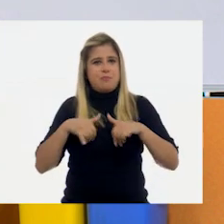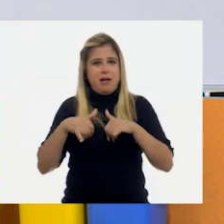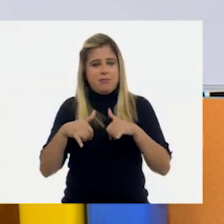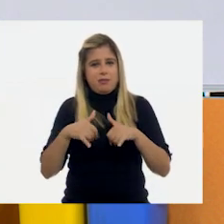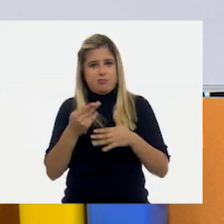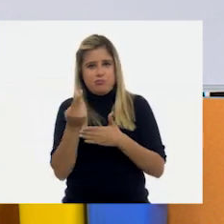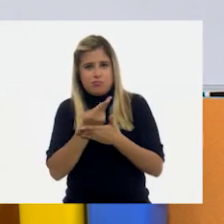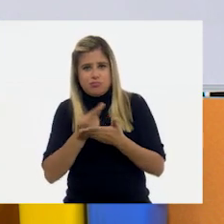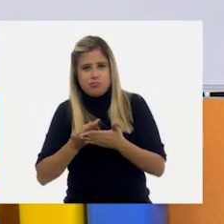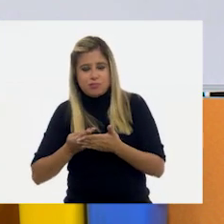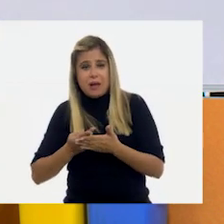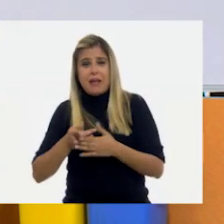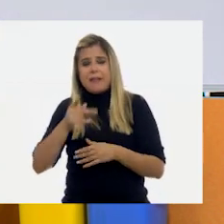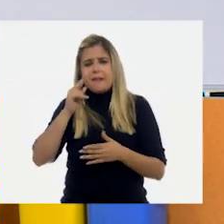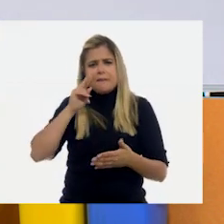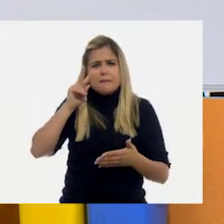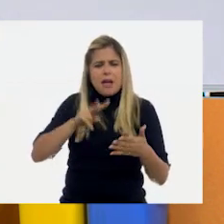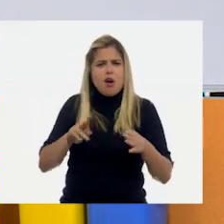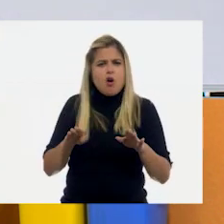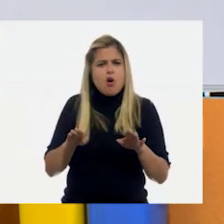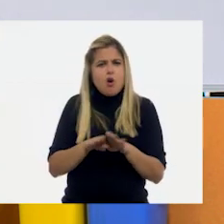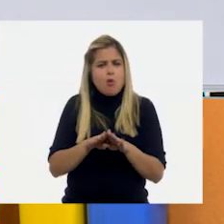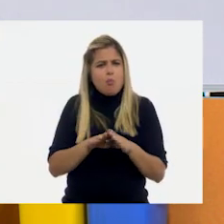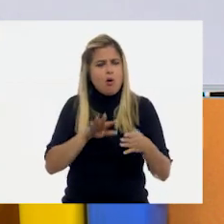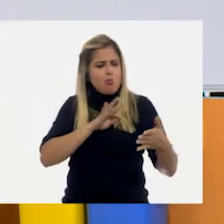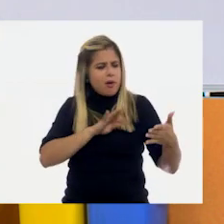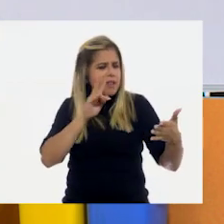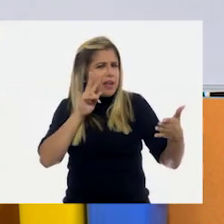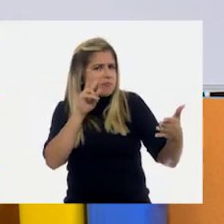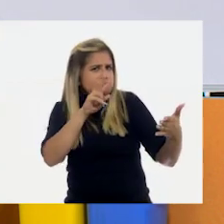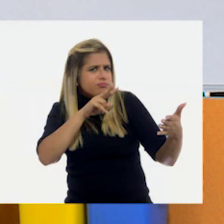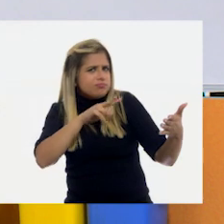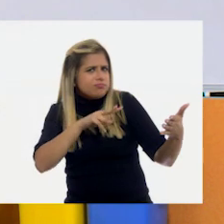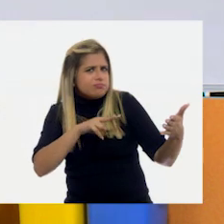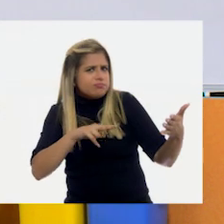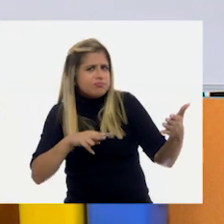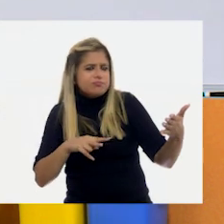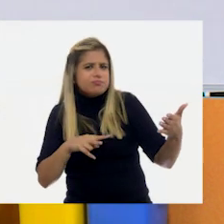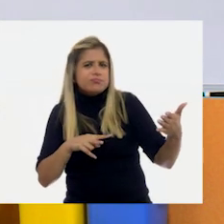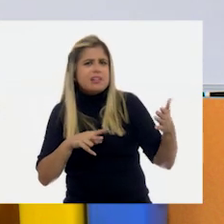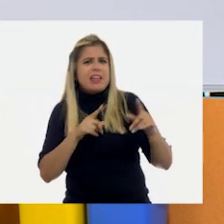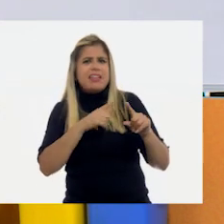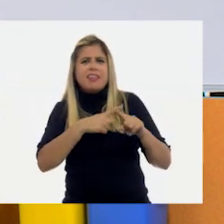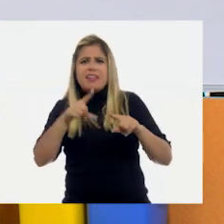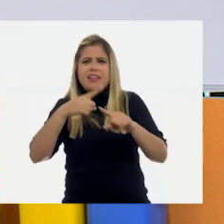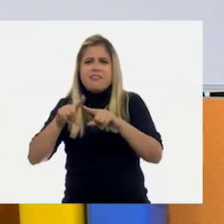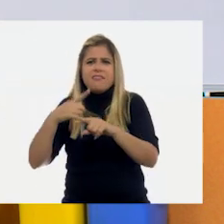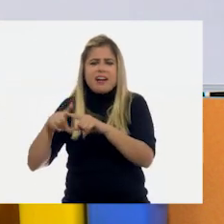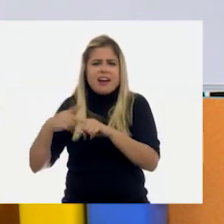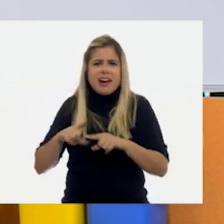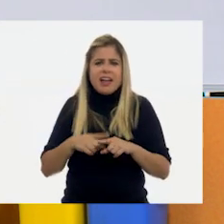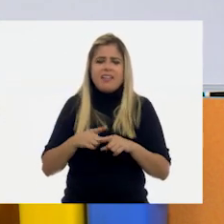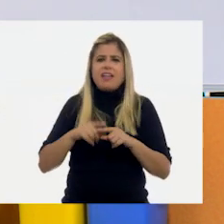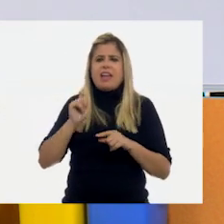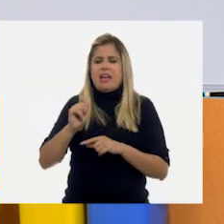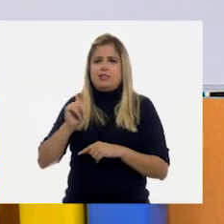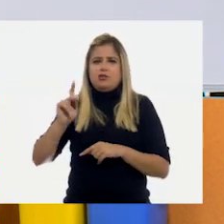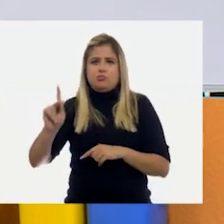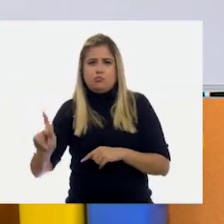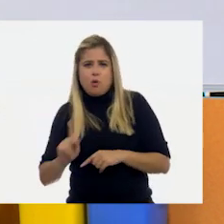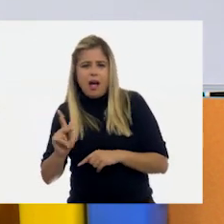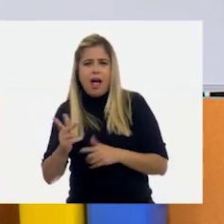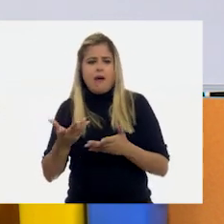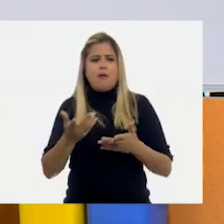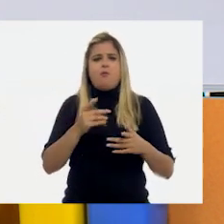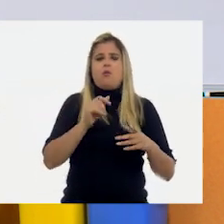vamos a ver cómo se puede leer los croquis en pues de diferentes, como de lo urbano a lo